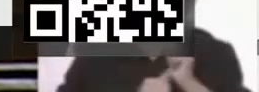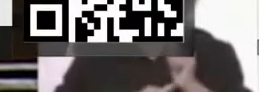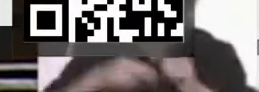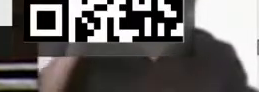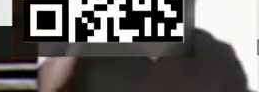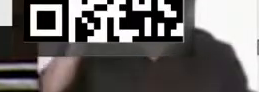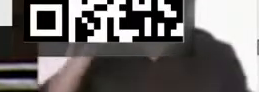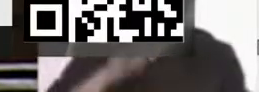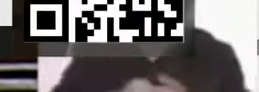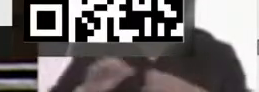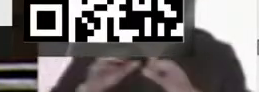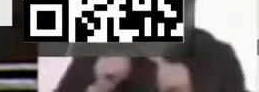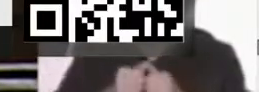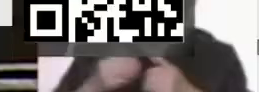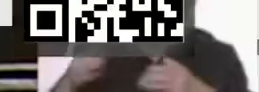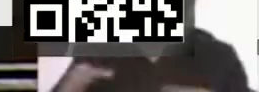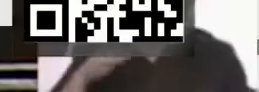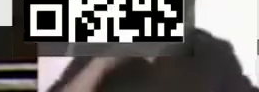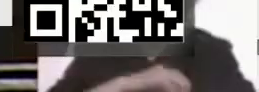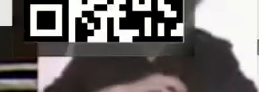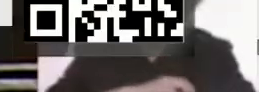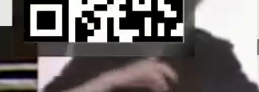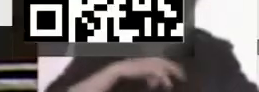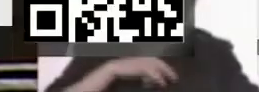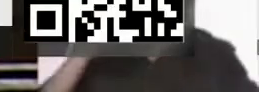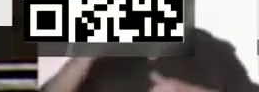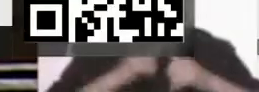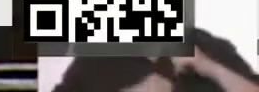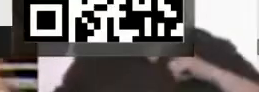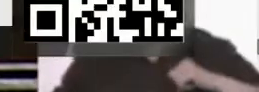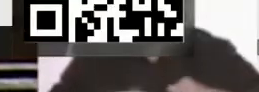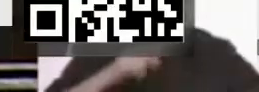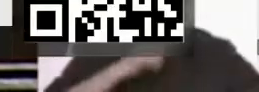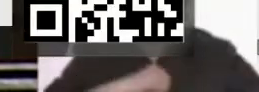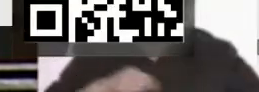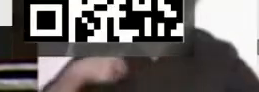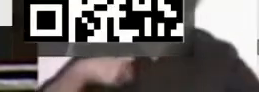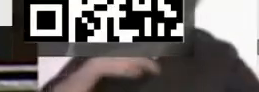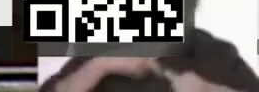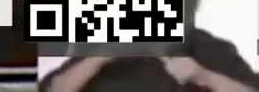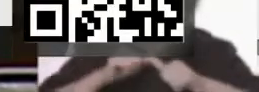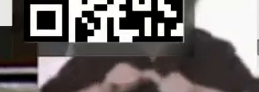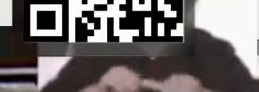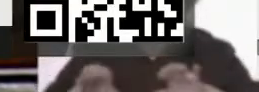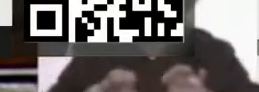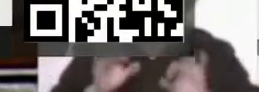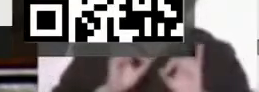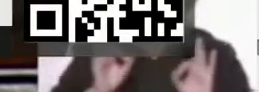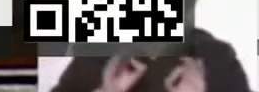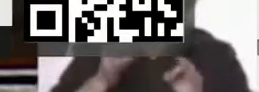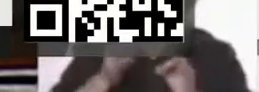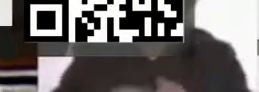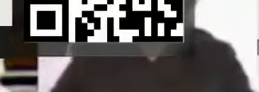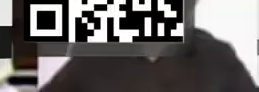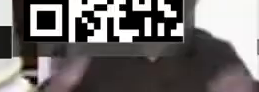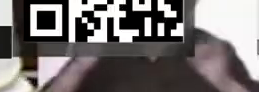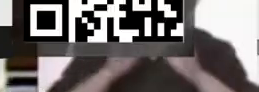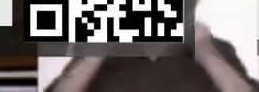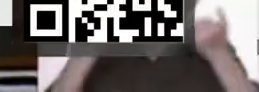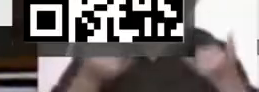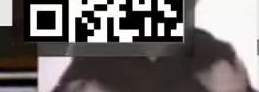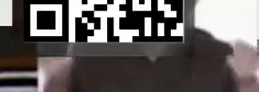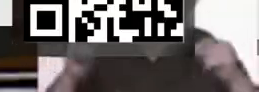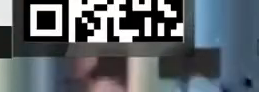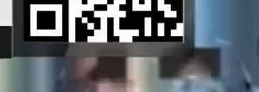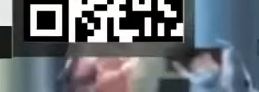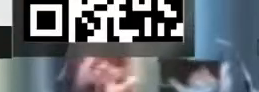norte, afectados por el dengue, estén sufriendo de esta manera y nosotros permanezcamos inactivos. Es importante que esté ahora mismo